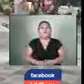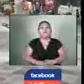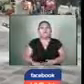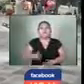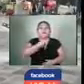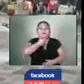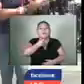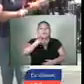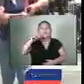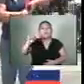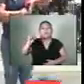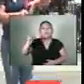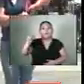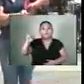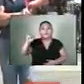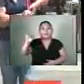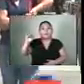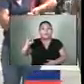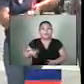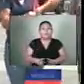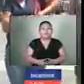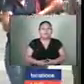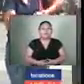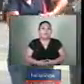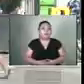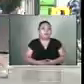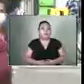Informó para Noticiero Hechos, Jennifer Flores.